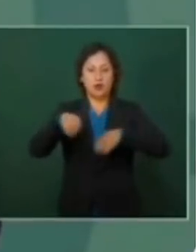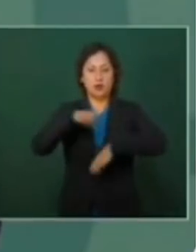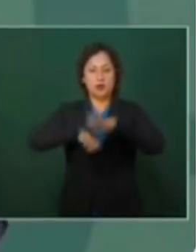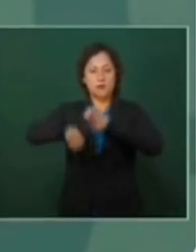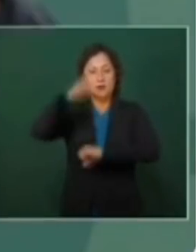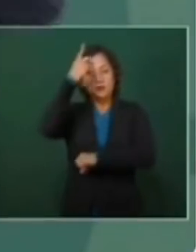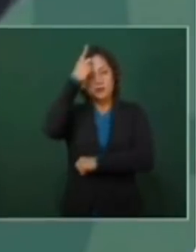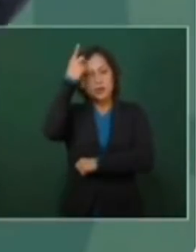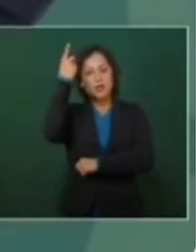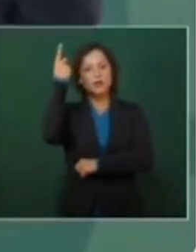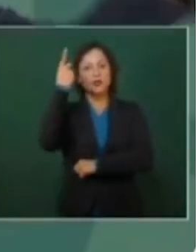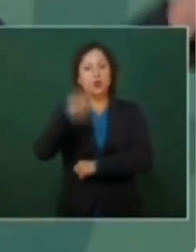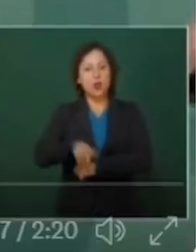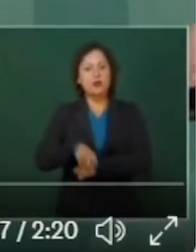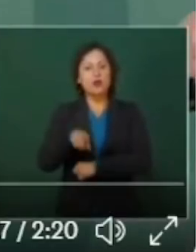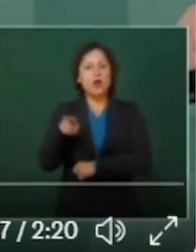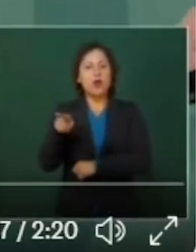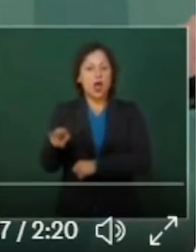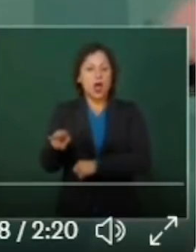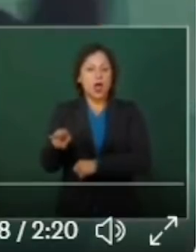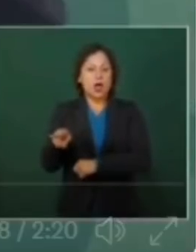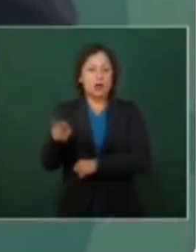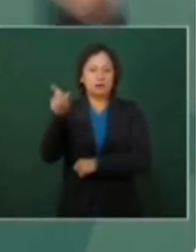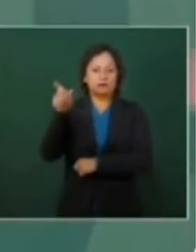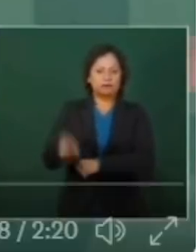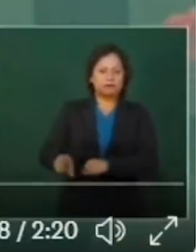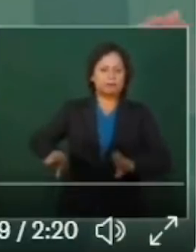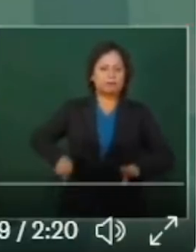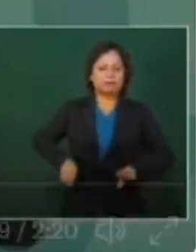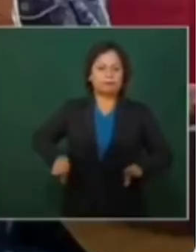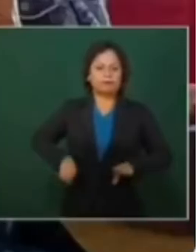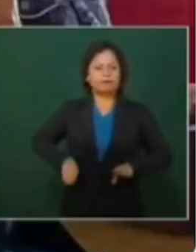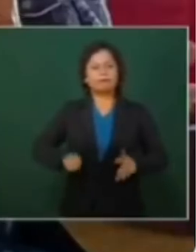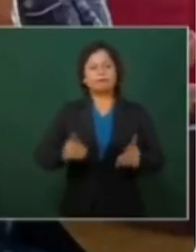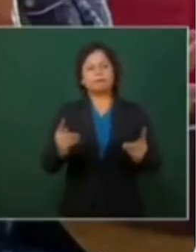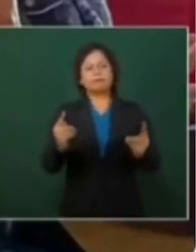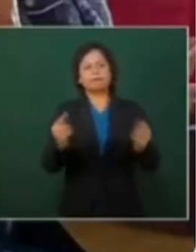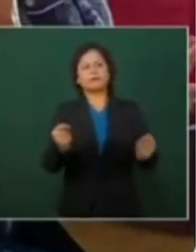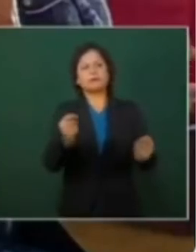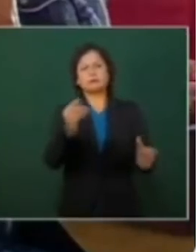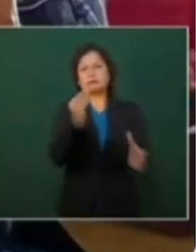no le importa más que el dinero